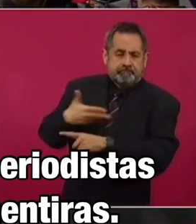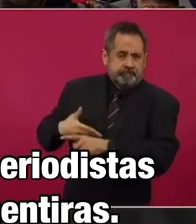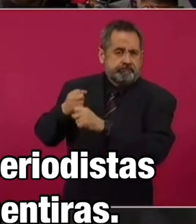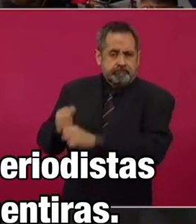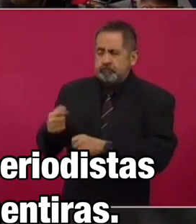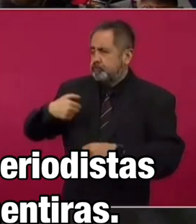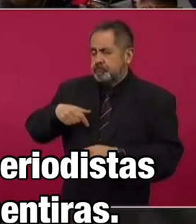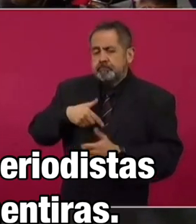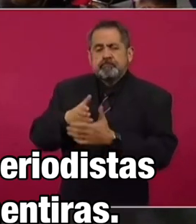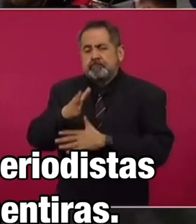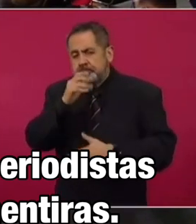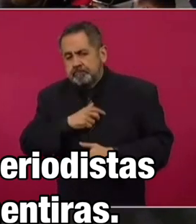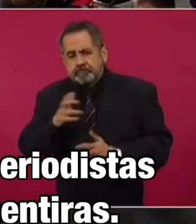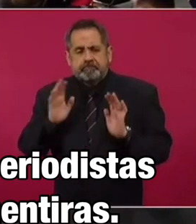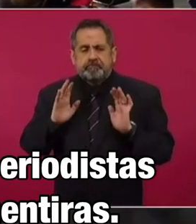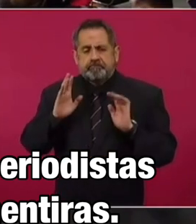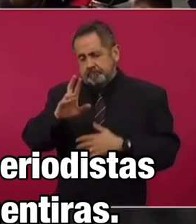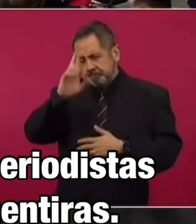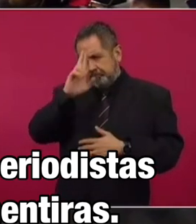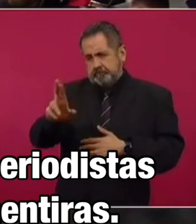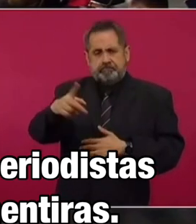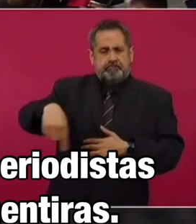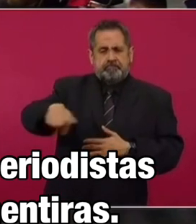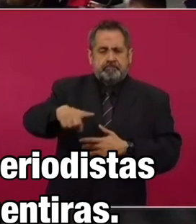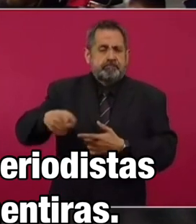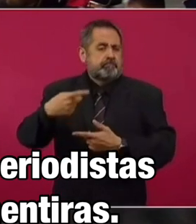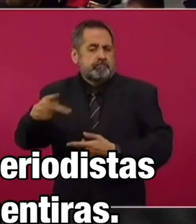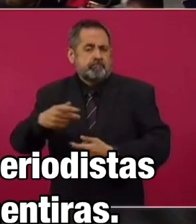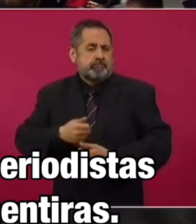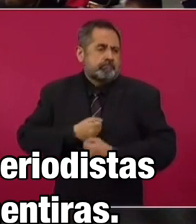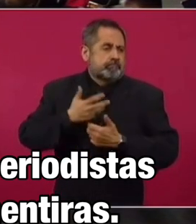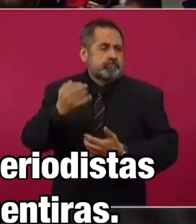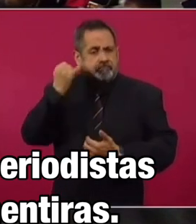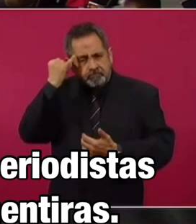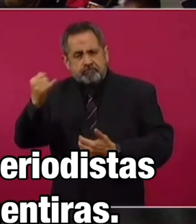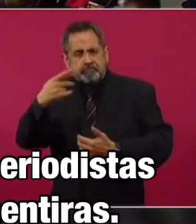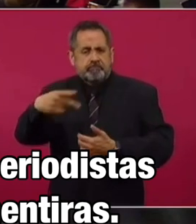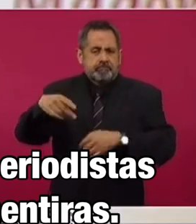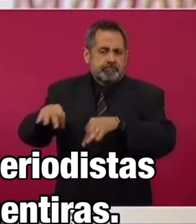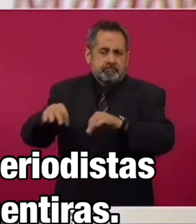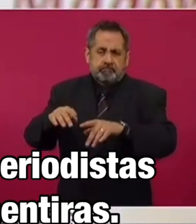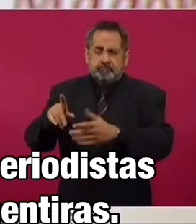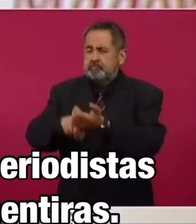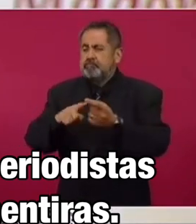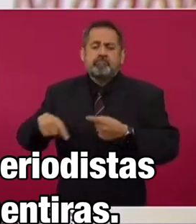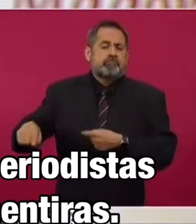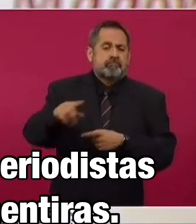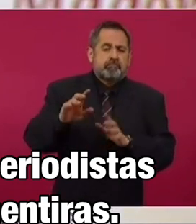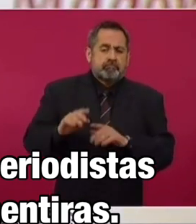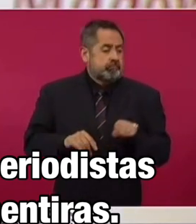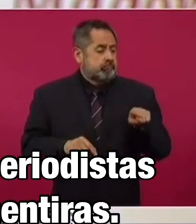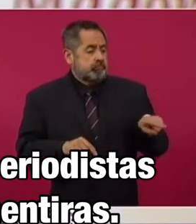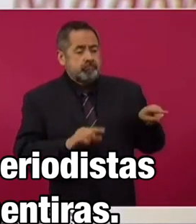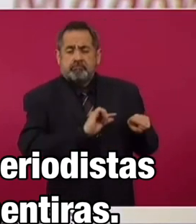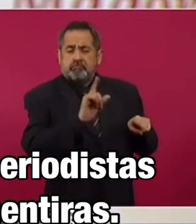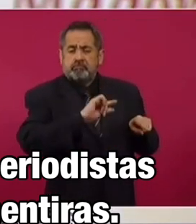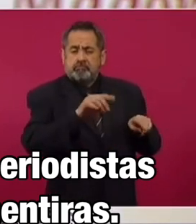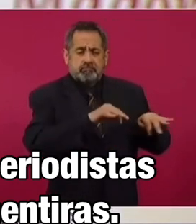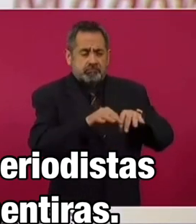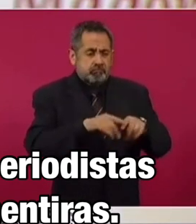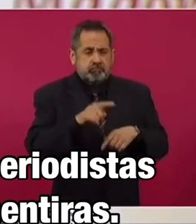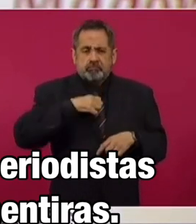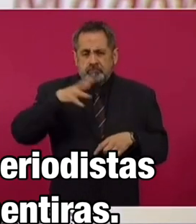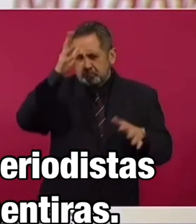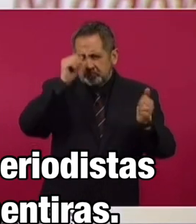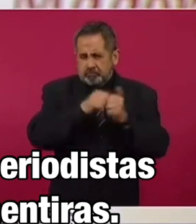presidente, pues somos respetuosos de la libre expresión de las ideas, del trabajo que los profesionales de los medios de comunicación realizan, aunque no